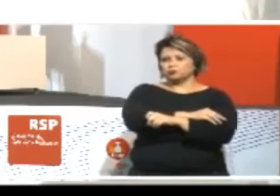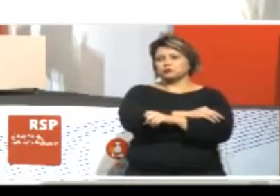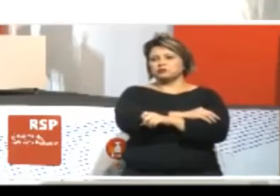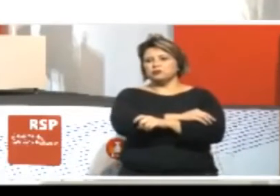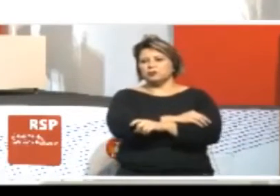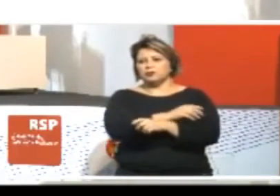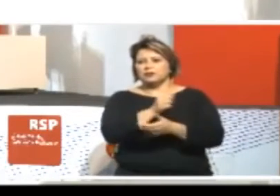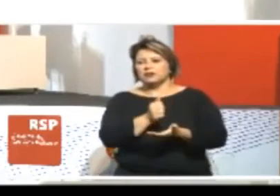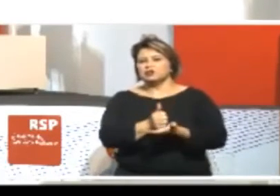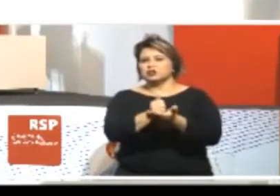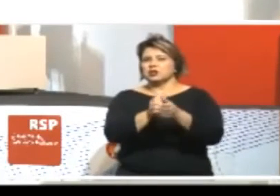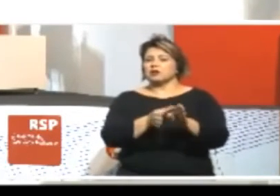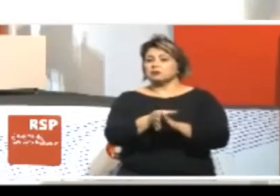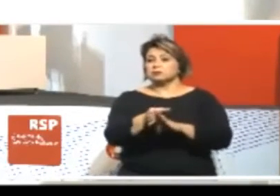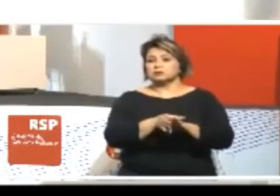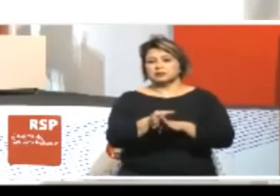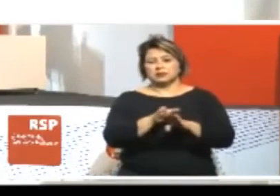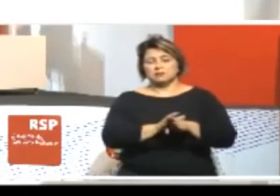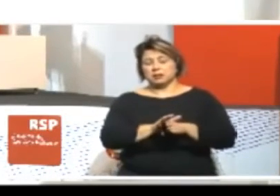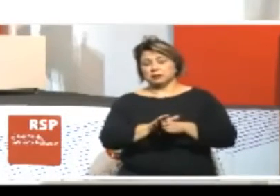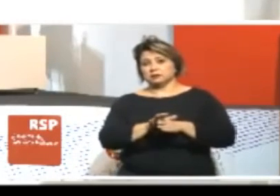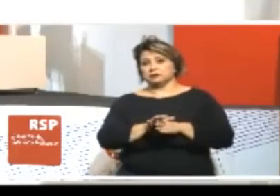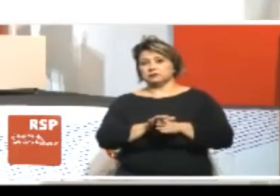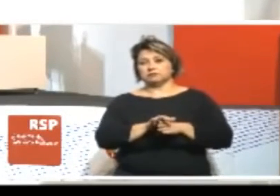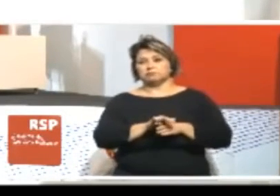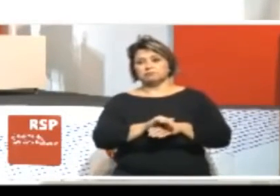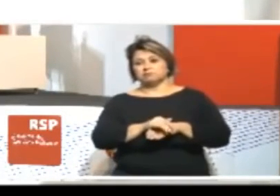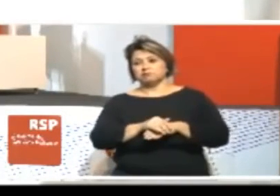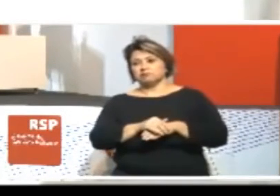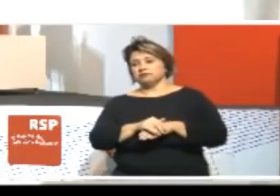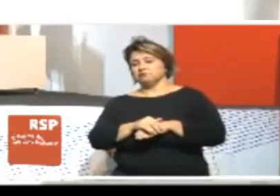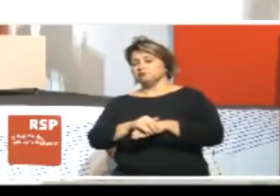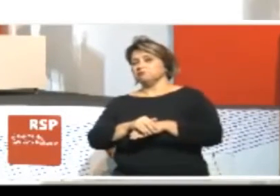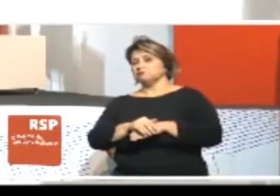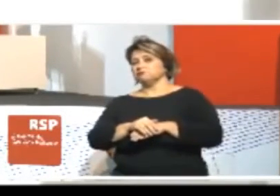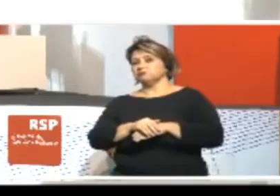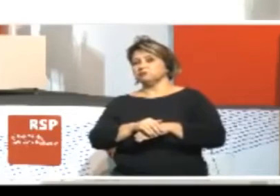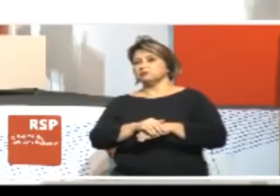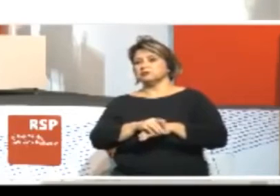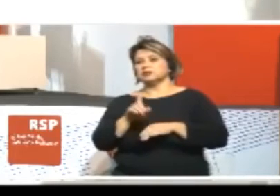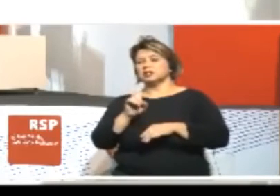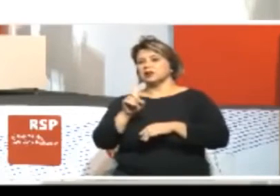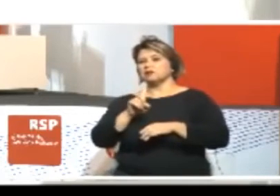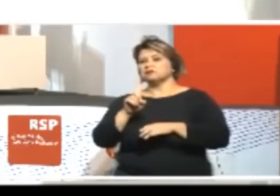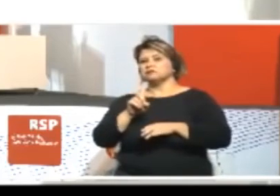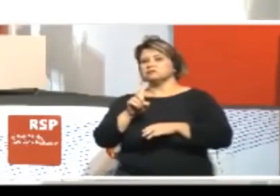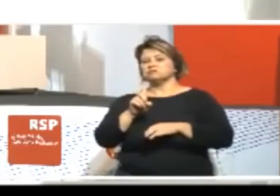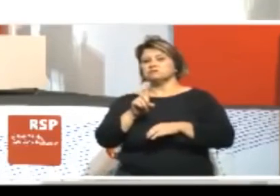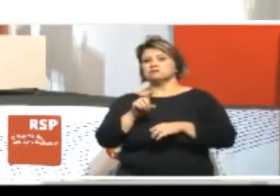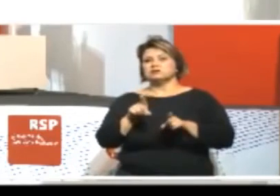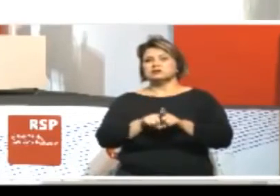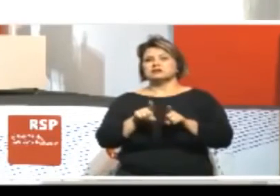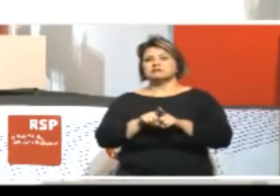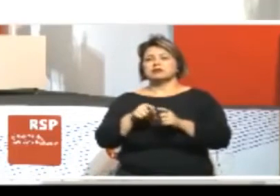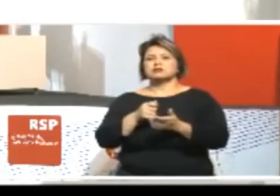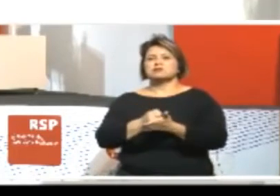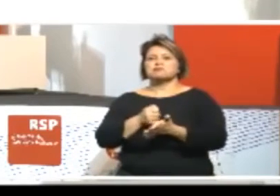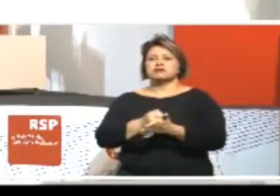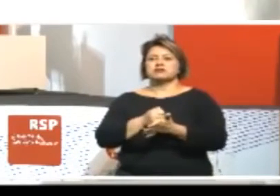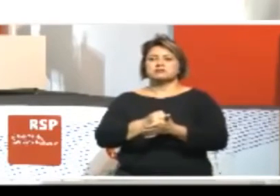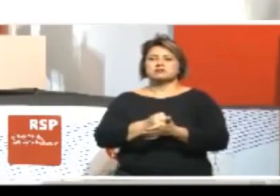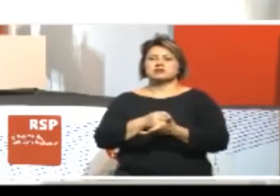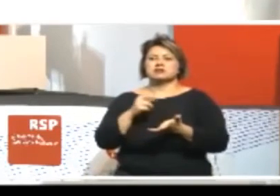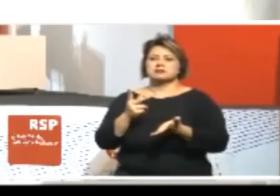un intervencionismo de un monitoreo completamente obsesivo, ni un intervencionismo de pronto de una